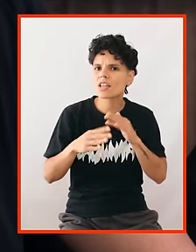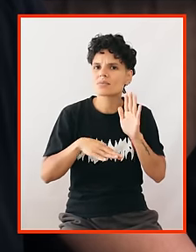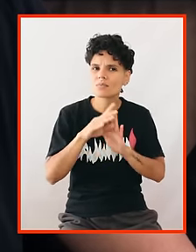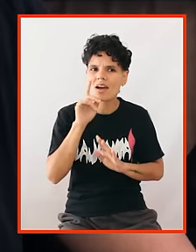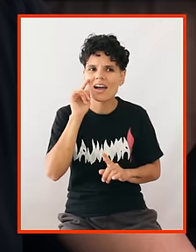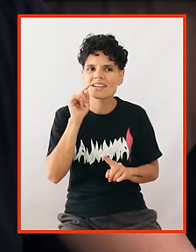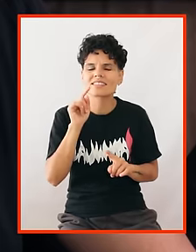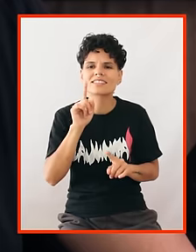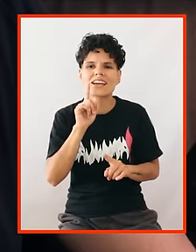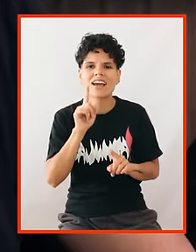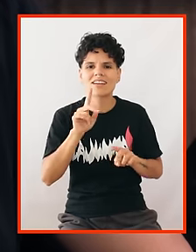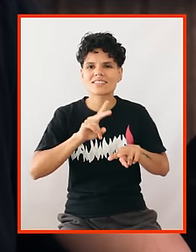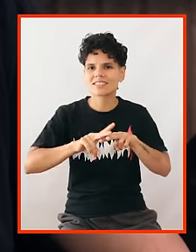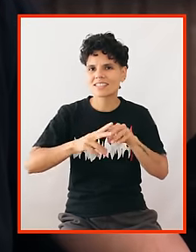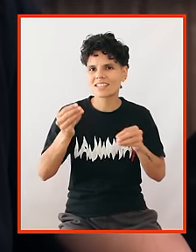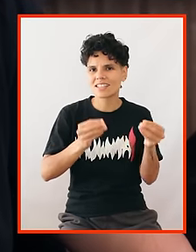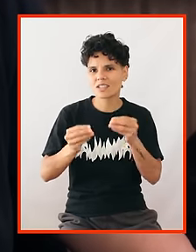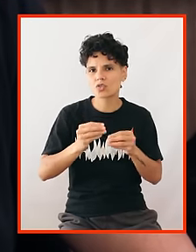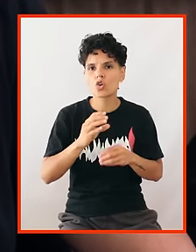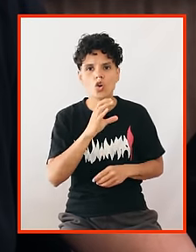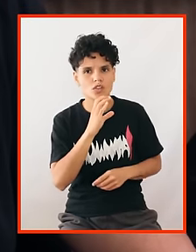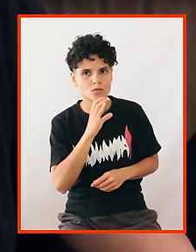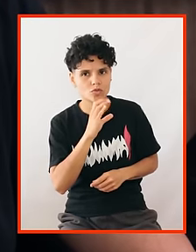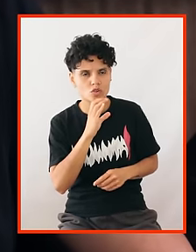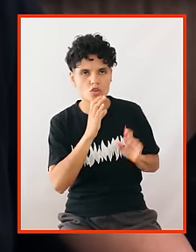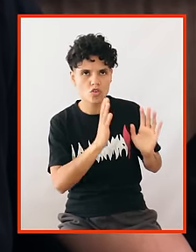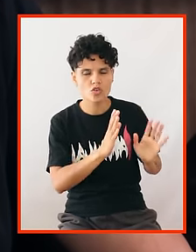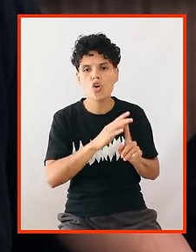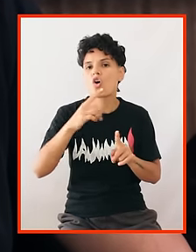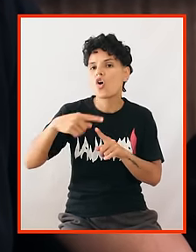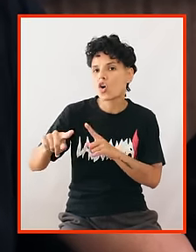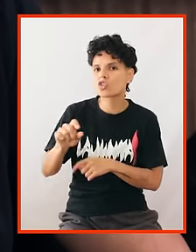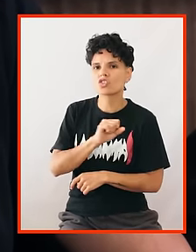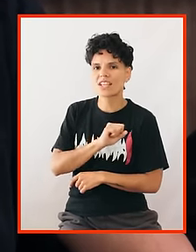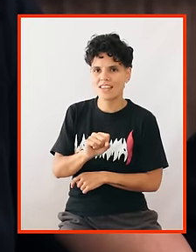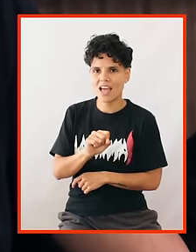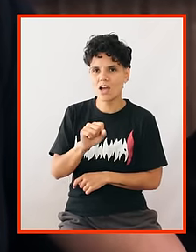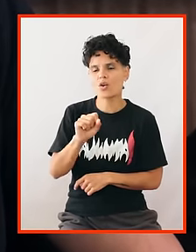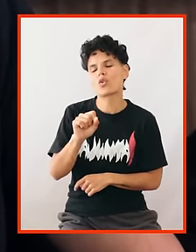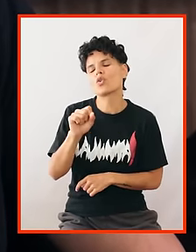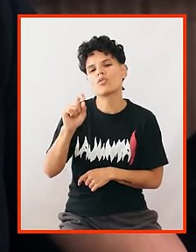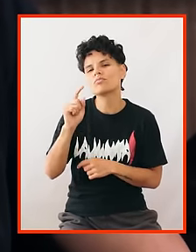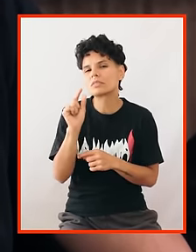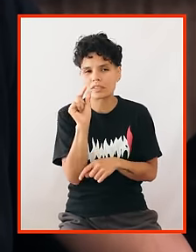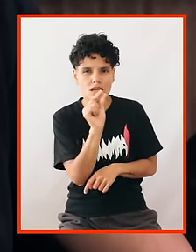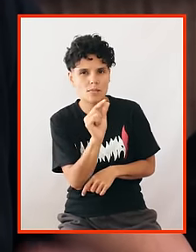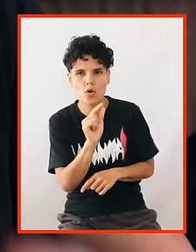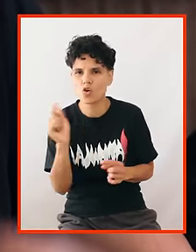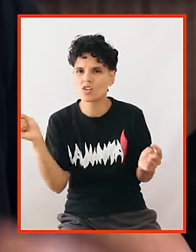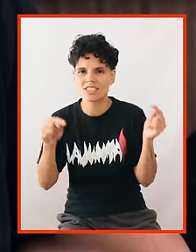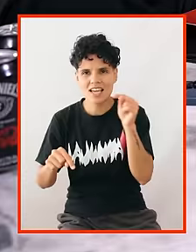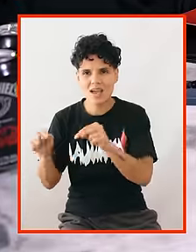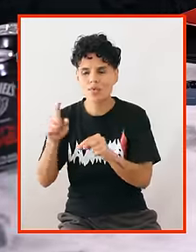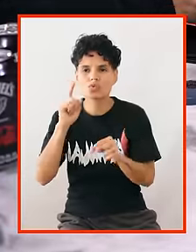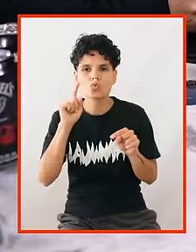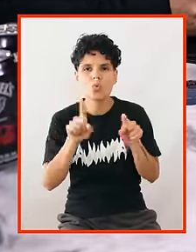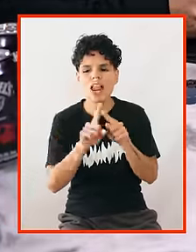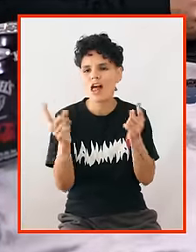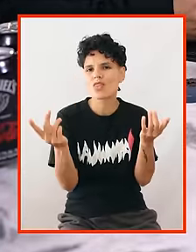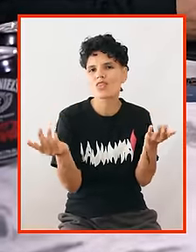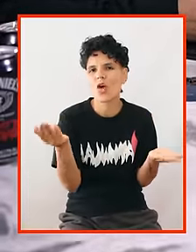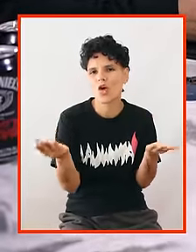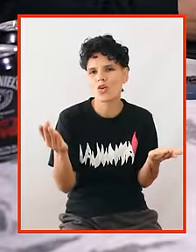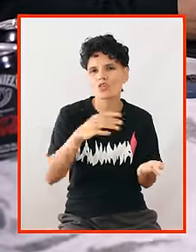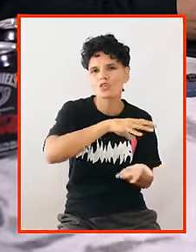Conce. Y yo diría que la otra mitad ya era compuesta aquí en Santiago, recién llegado. Entonces, claro, como que tiene una mezcla ahí un poco de las dos cosas. Sí, el disco como